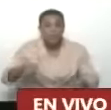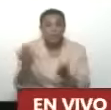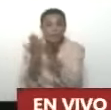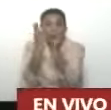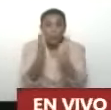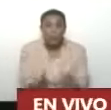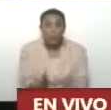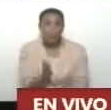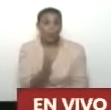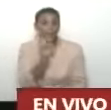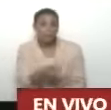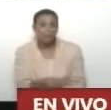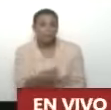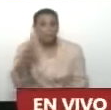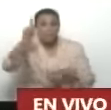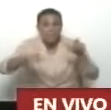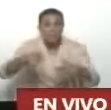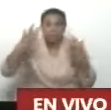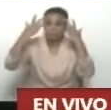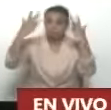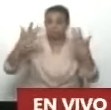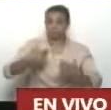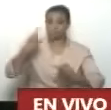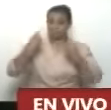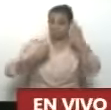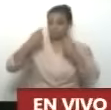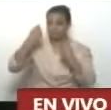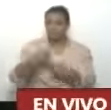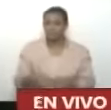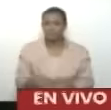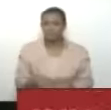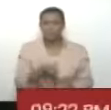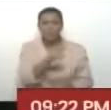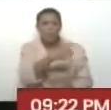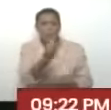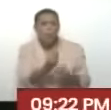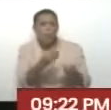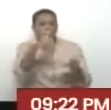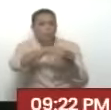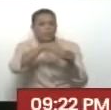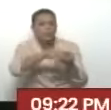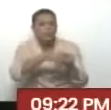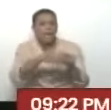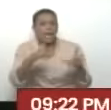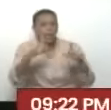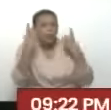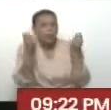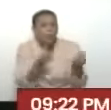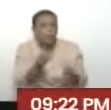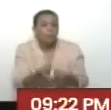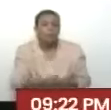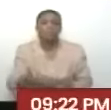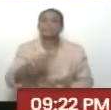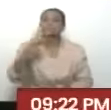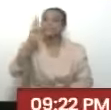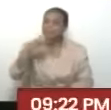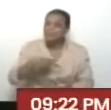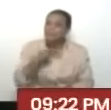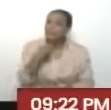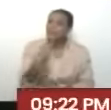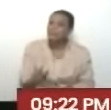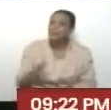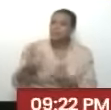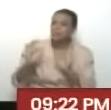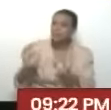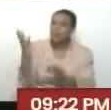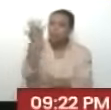el talento para poder hacerlo. Bueno, ¿cómo estuvo esa cosa en La Guaira? ¿Eras vocera? Sí, presidente, buenísimo, porque además